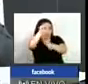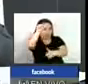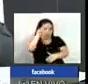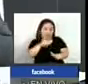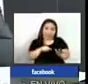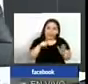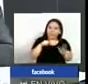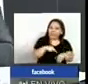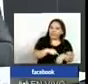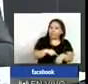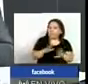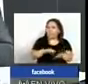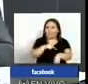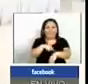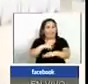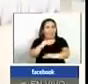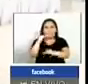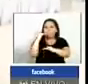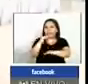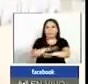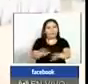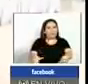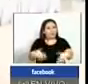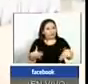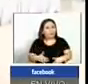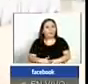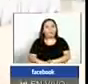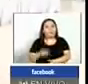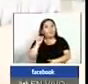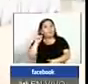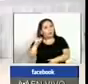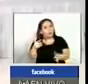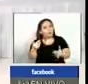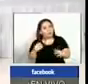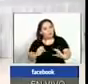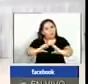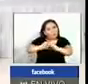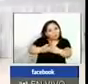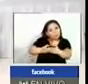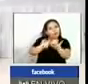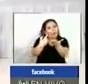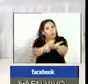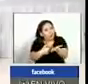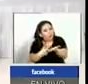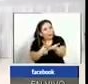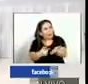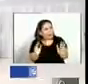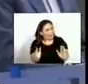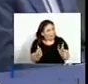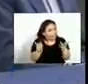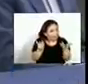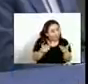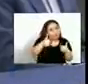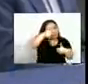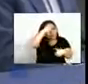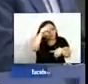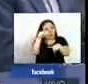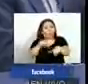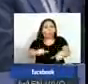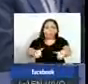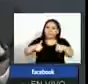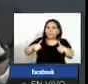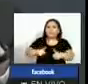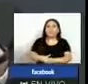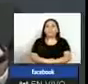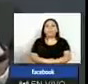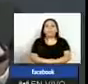los plazos estaban suspendidos. Razón por la cual se estableció una mesa de diálogo en la que se obtuvieron acuerdos favorables.